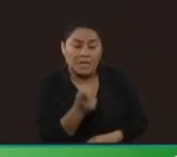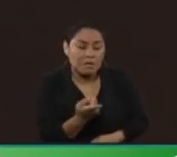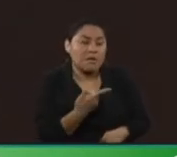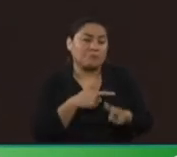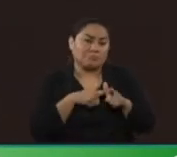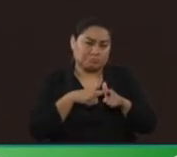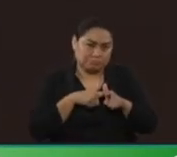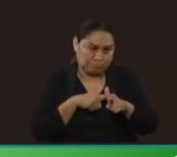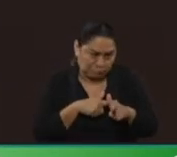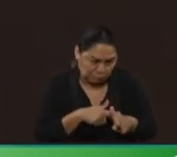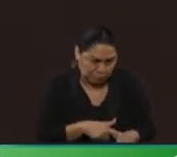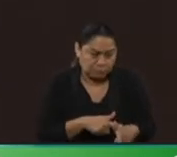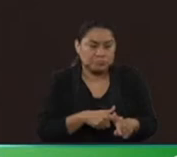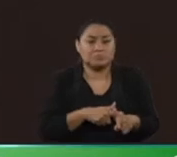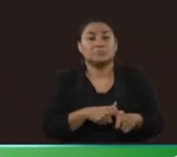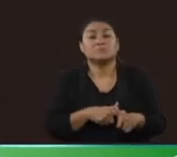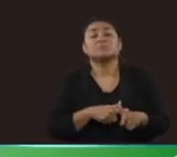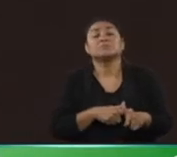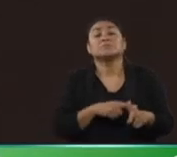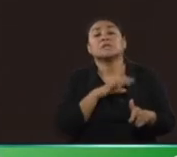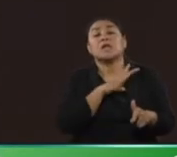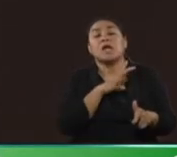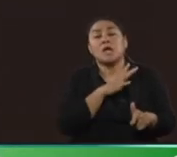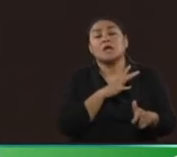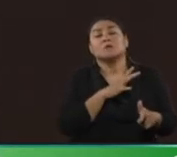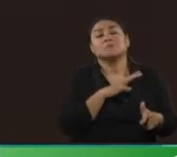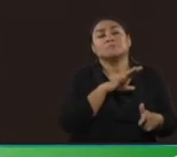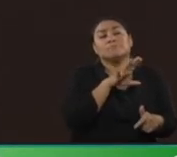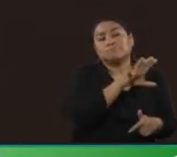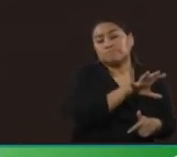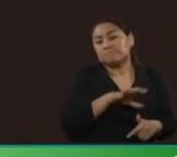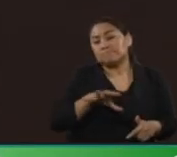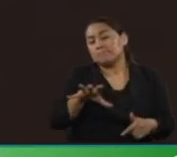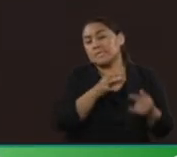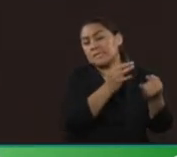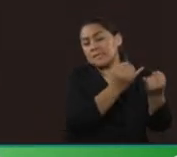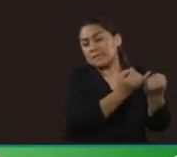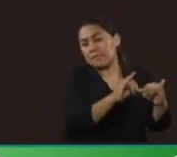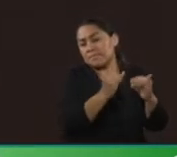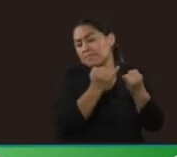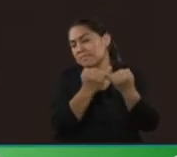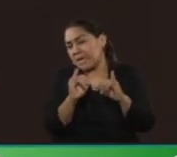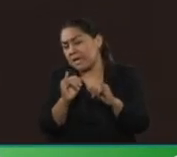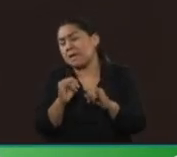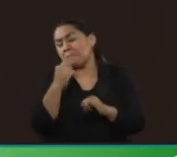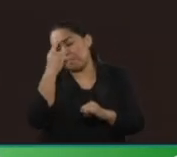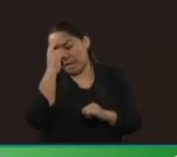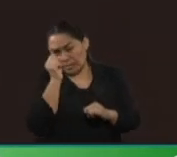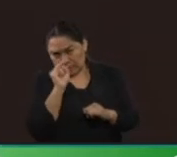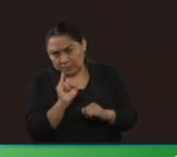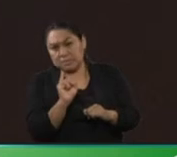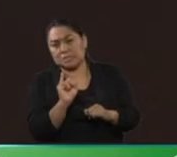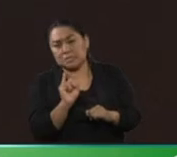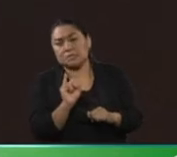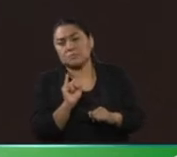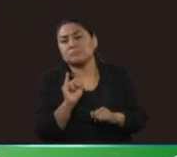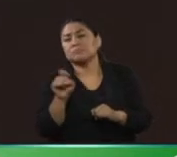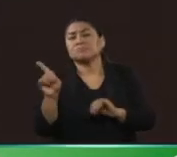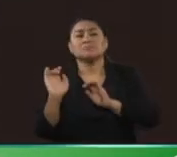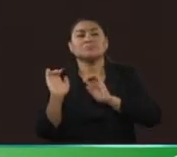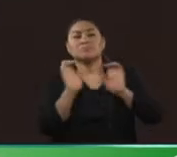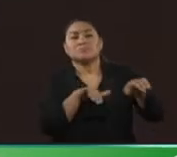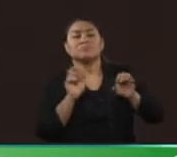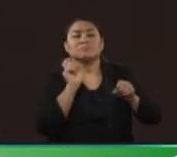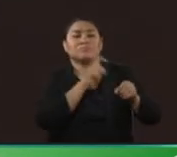mantendrá órganos independientes e imparciales para registrar las elecciones sindicales y